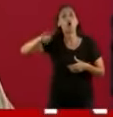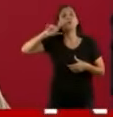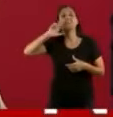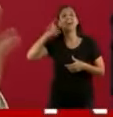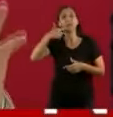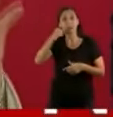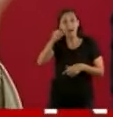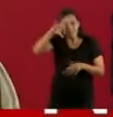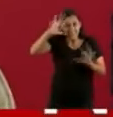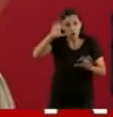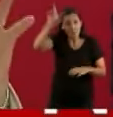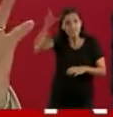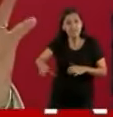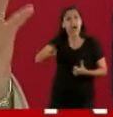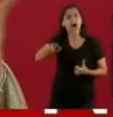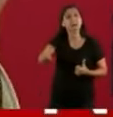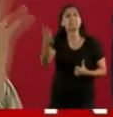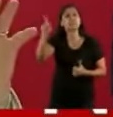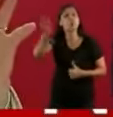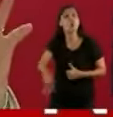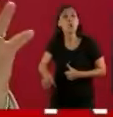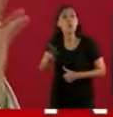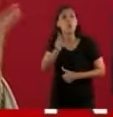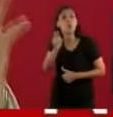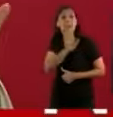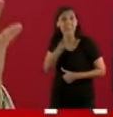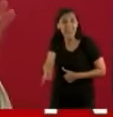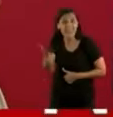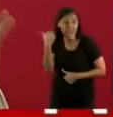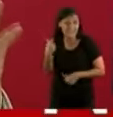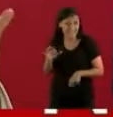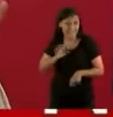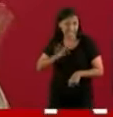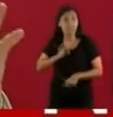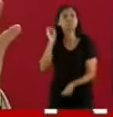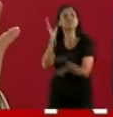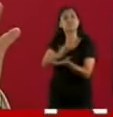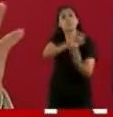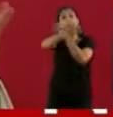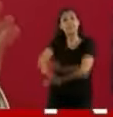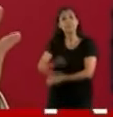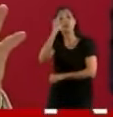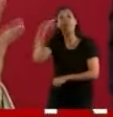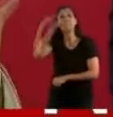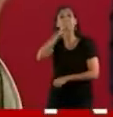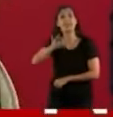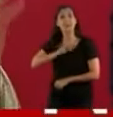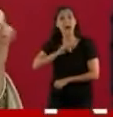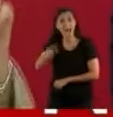que fue el que asesinó a una niñita hace años y tiene una pena de 27 años,